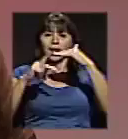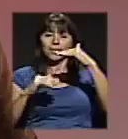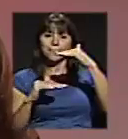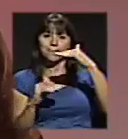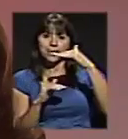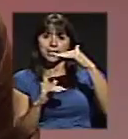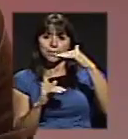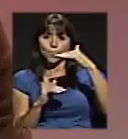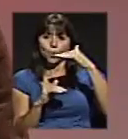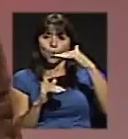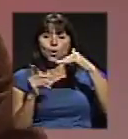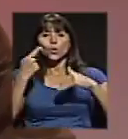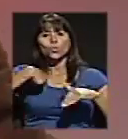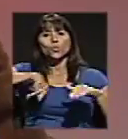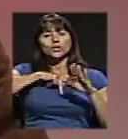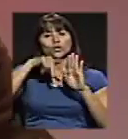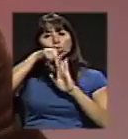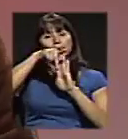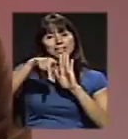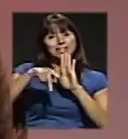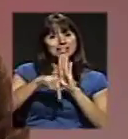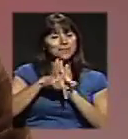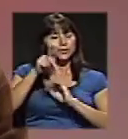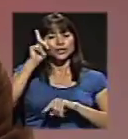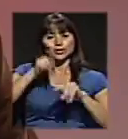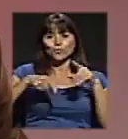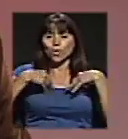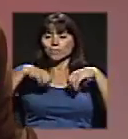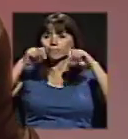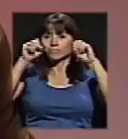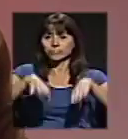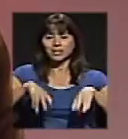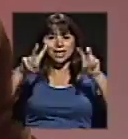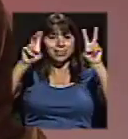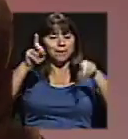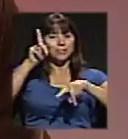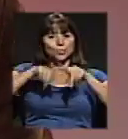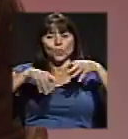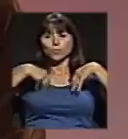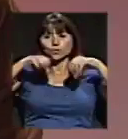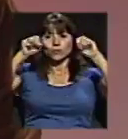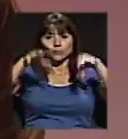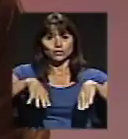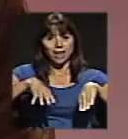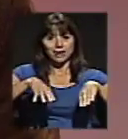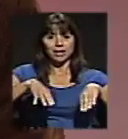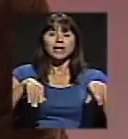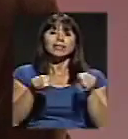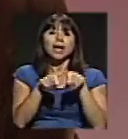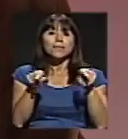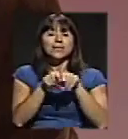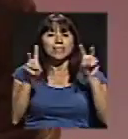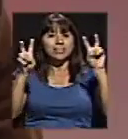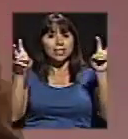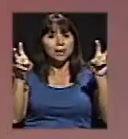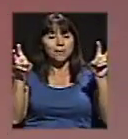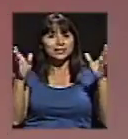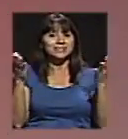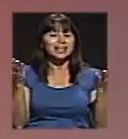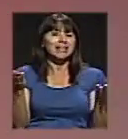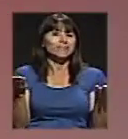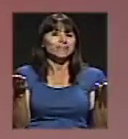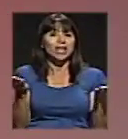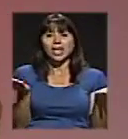principios que son irrenunciables, temas que son irrenunciables y temas donde, aunque no haya acuerdo en la coalición, pues